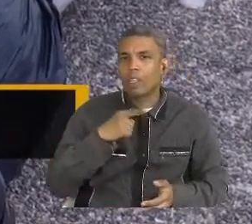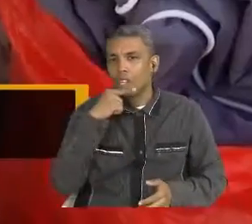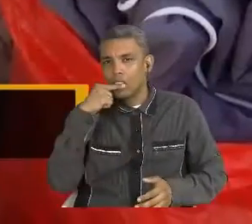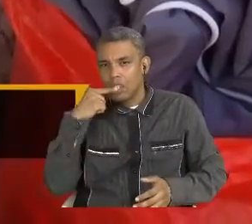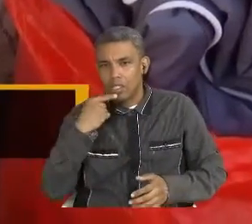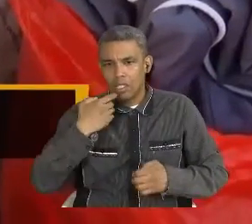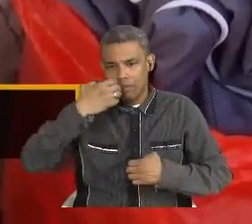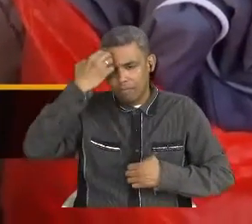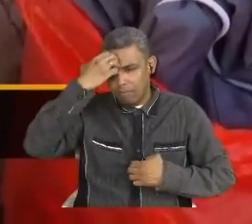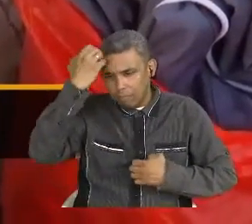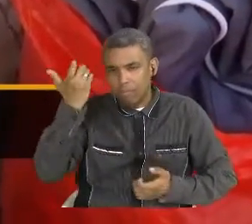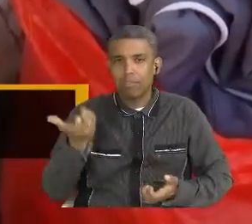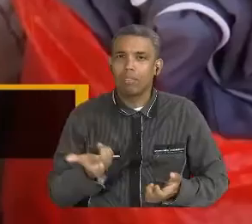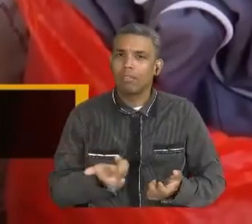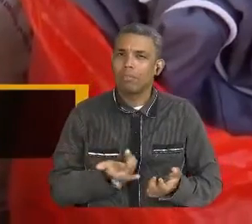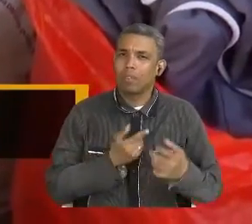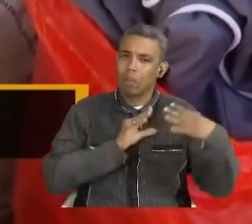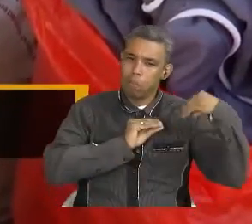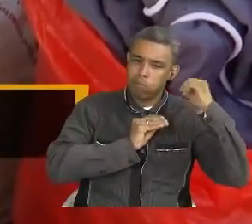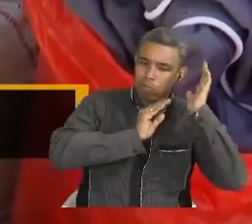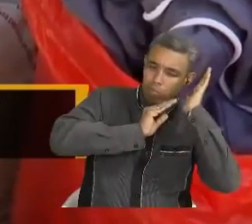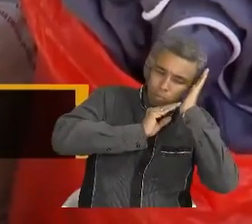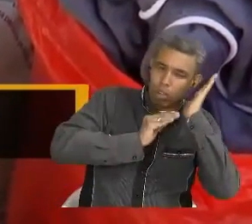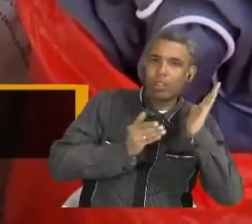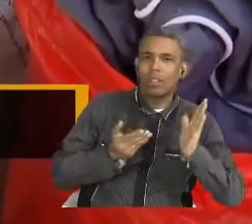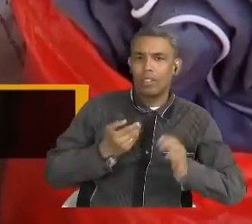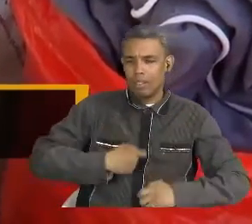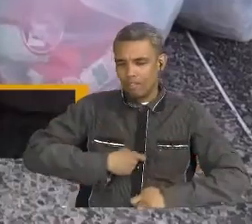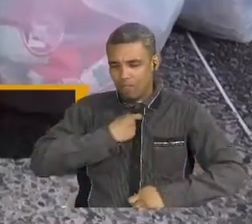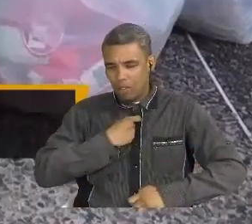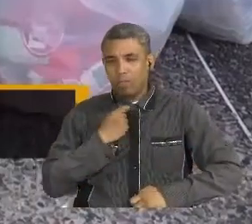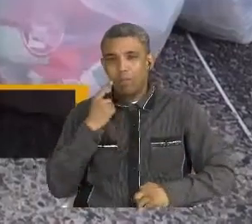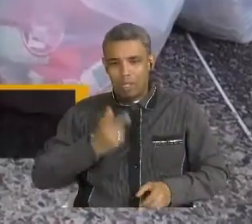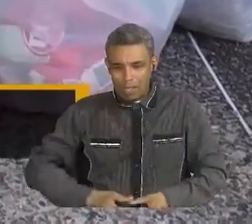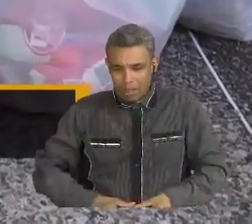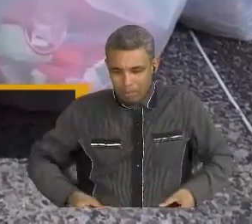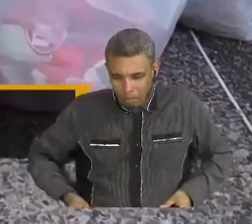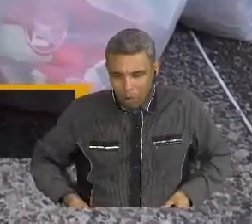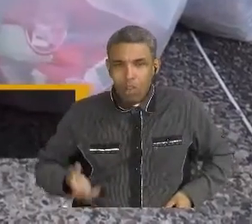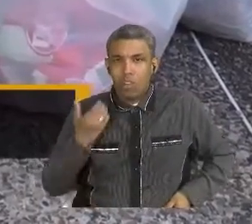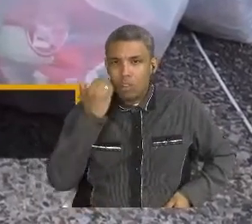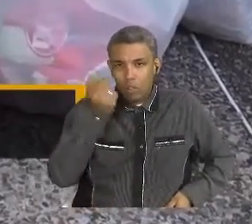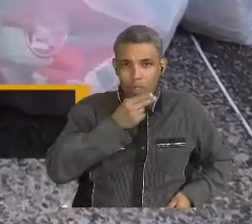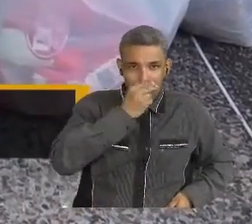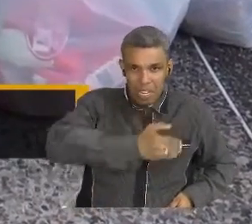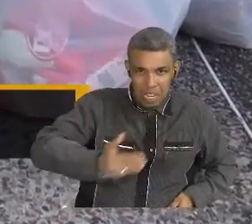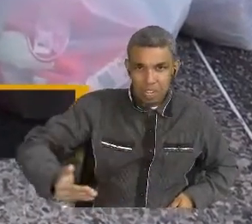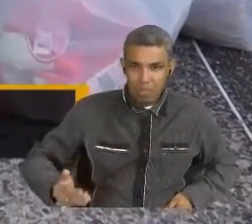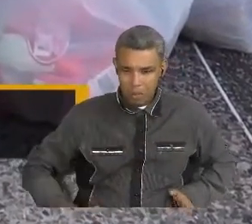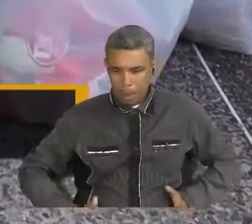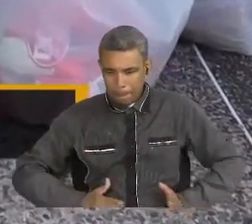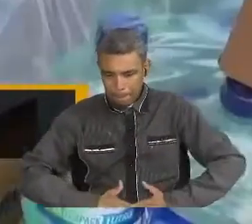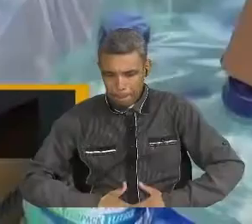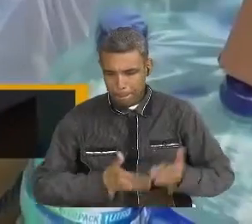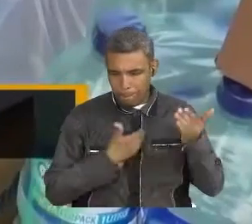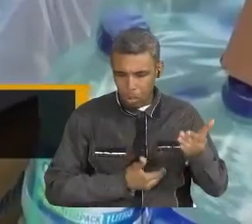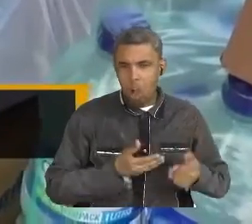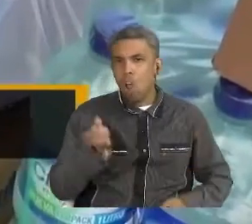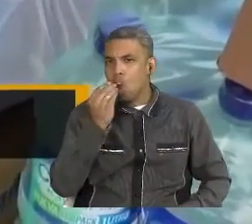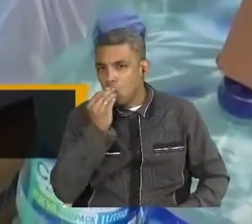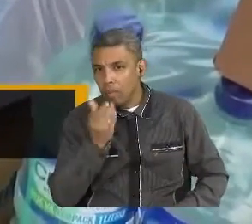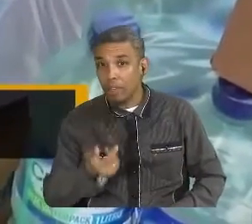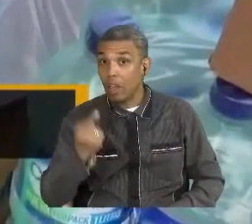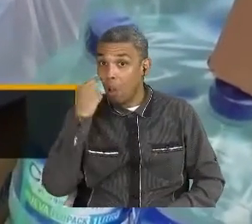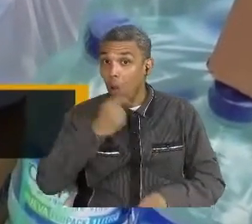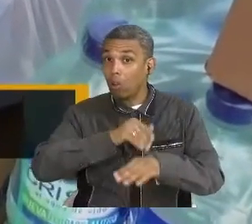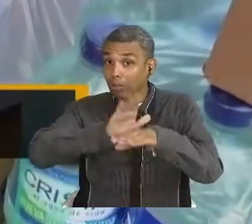cocina, colchonetas, frazadas, ropa interior nueva para adultos y niños, pañales, comida, tenga en